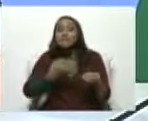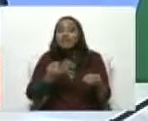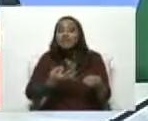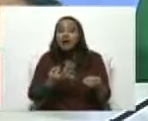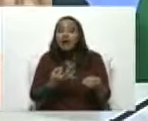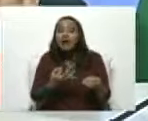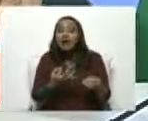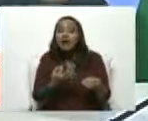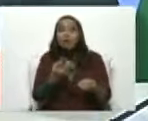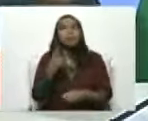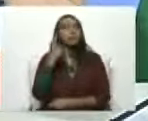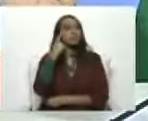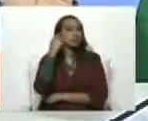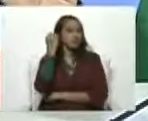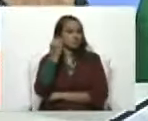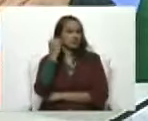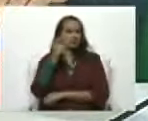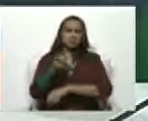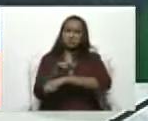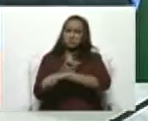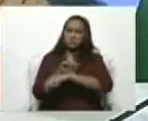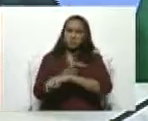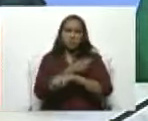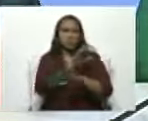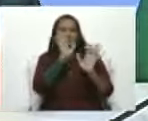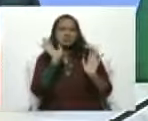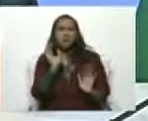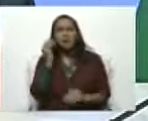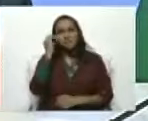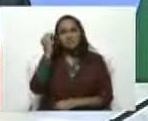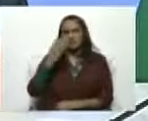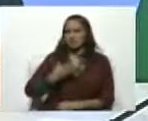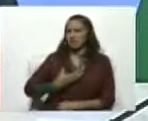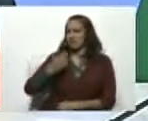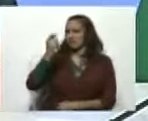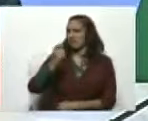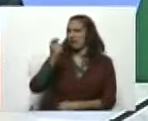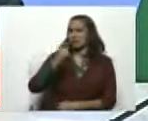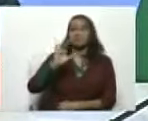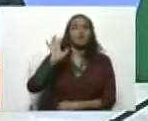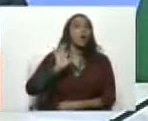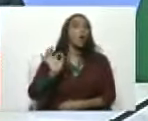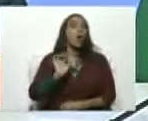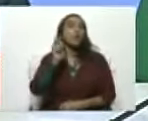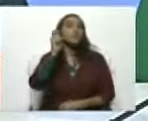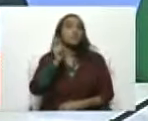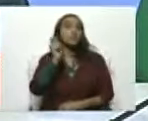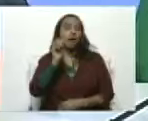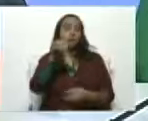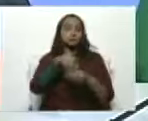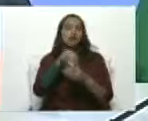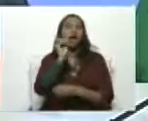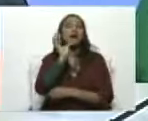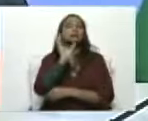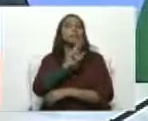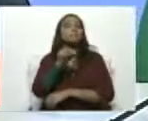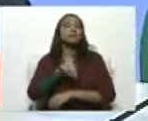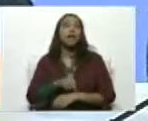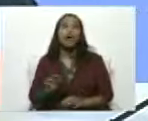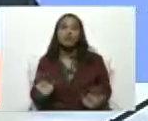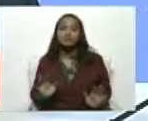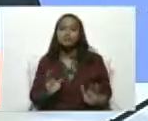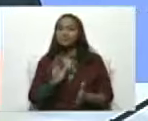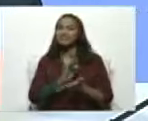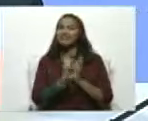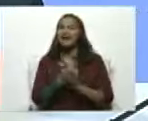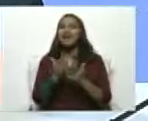Y entonces piensan en una gobernación, piensan en una alcaldía o piensan en ser diputados a la Asamblea Nacional. Nada de eso sirve si no